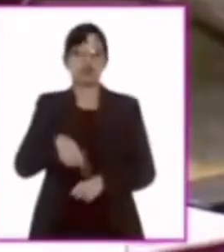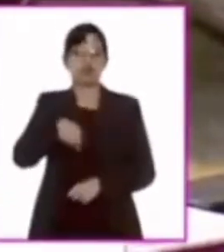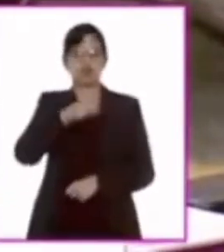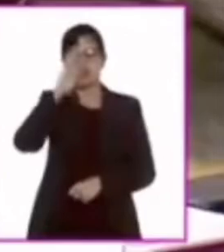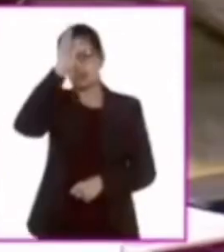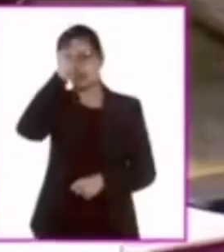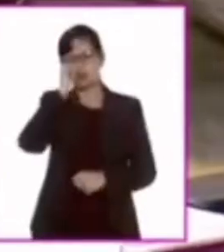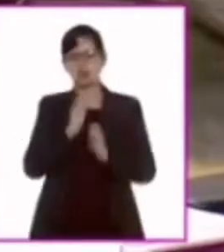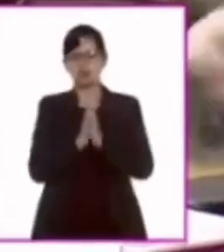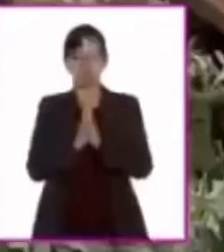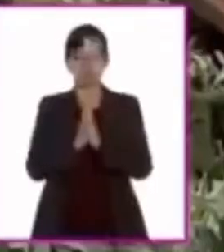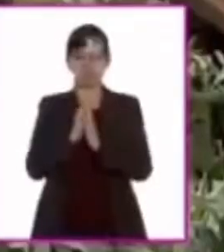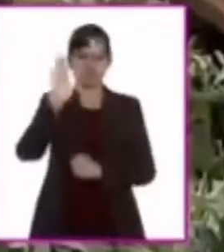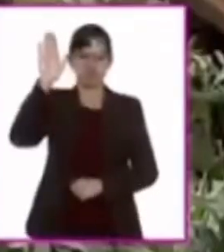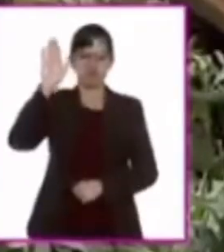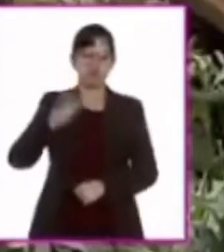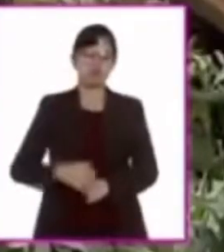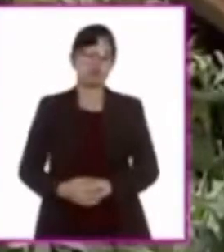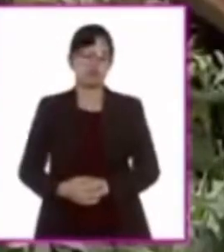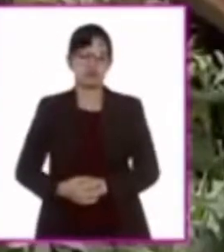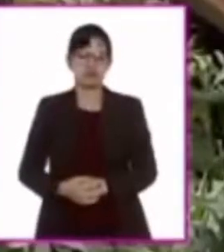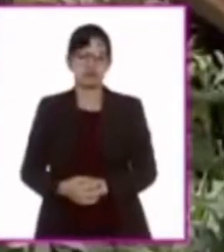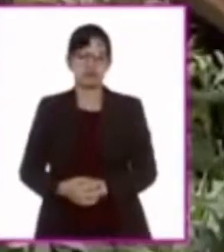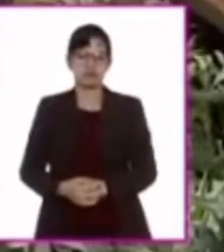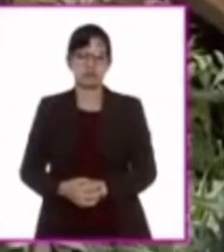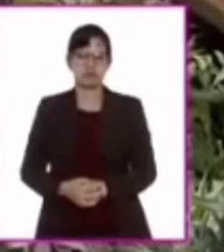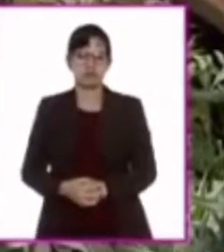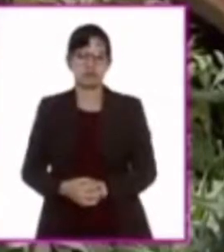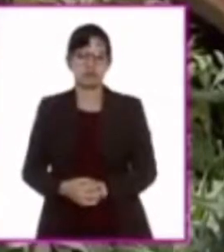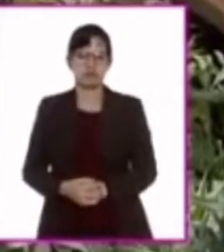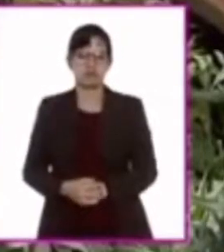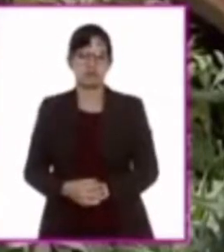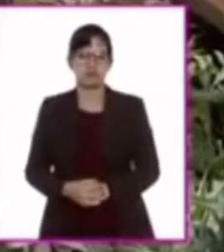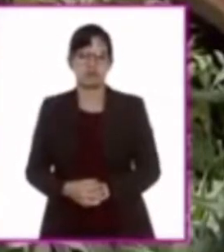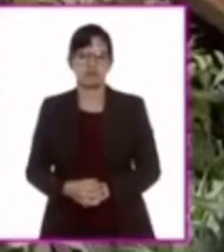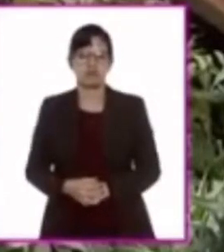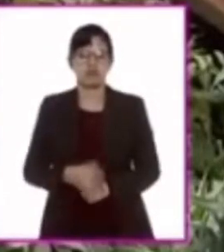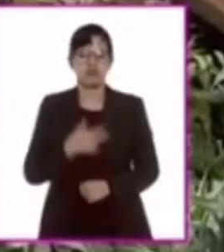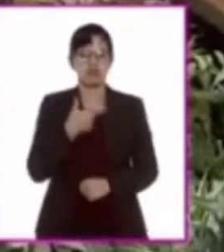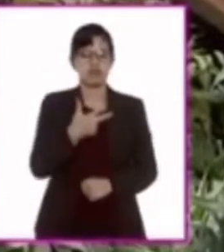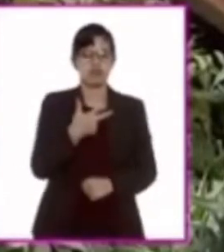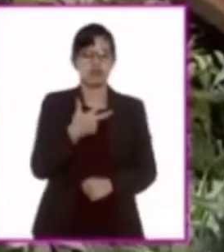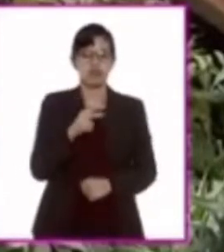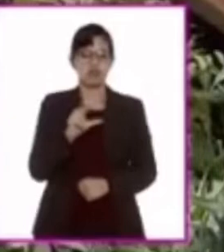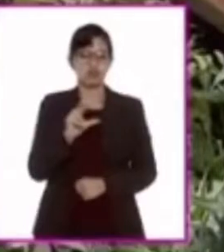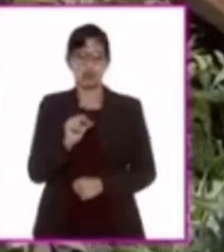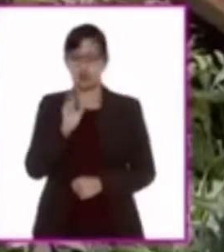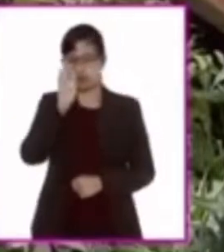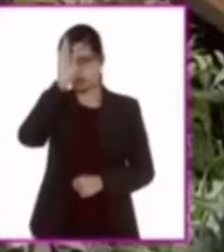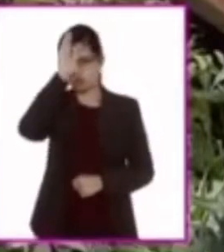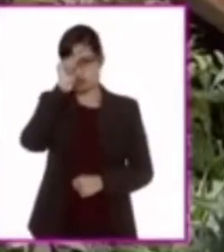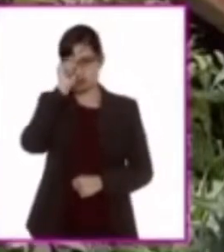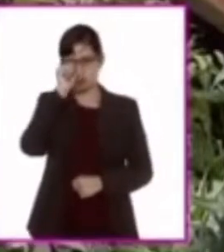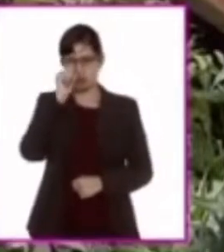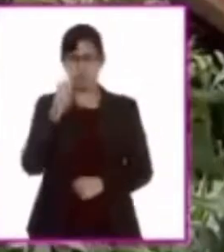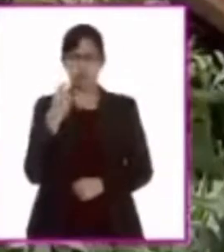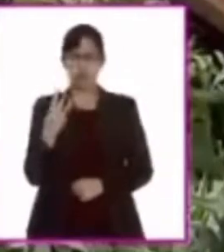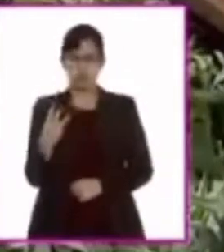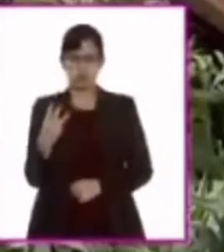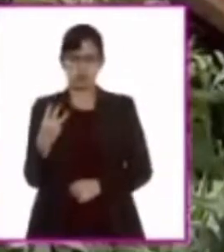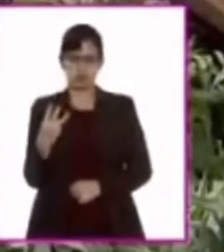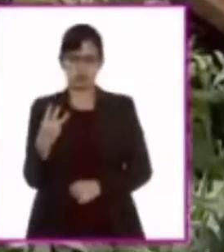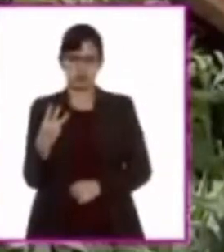afirmativa si van se levantar la mano 8 en contra son tres